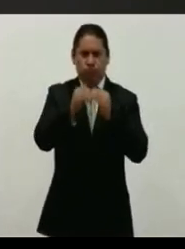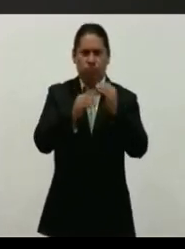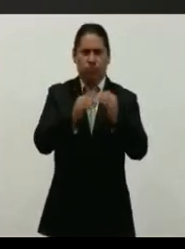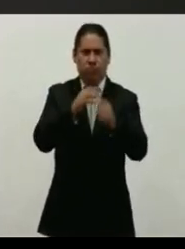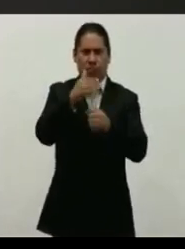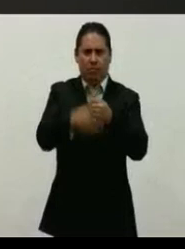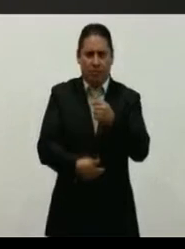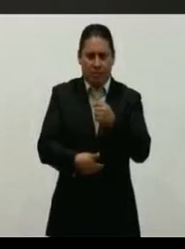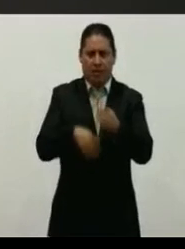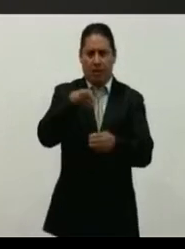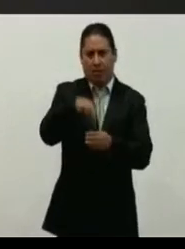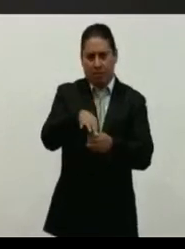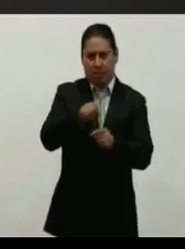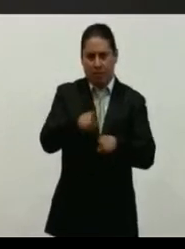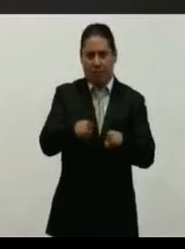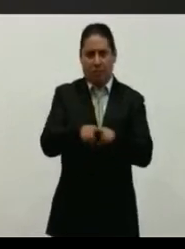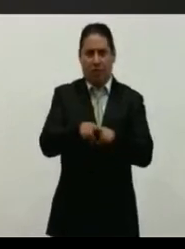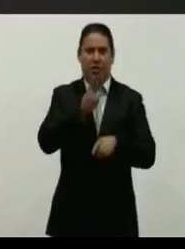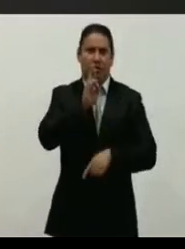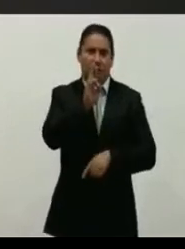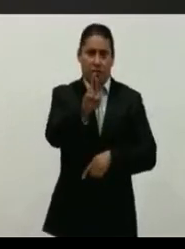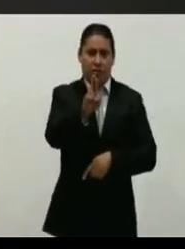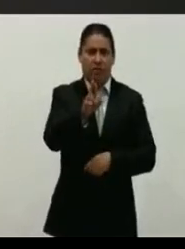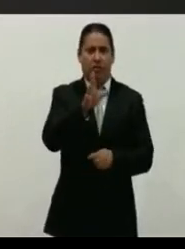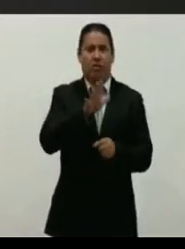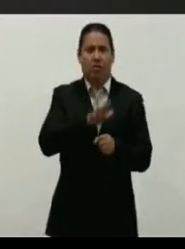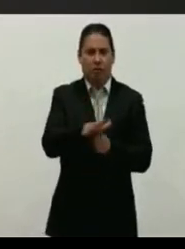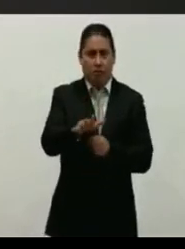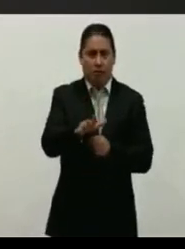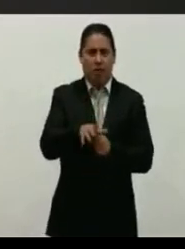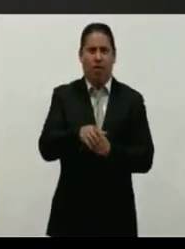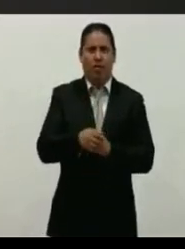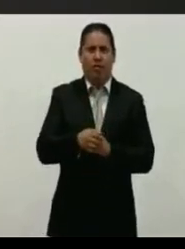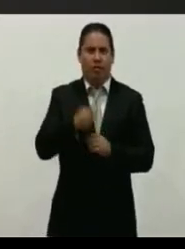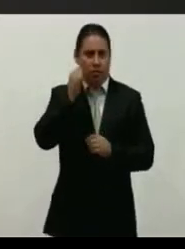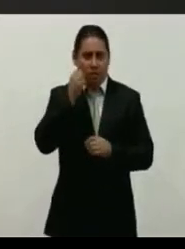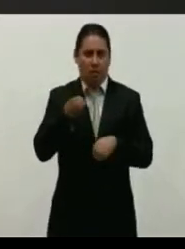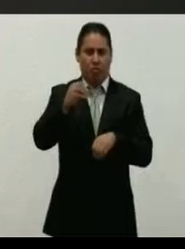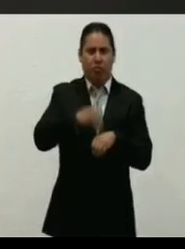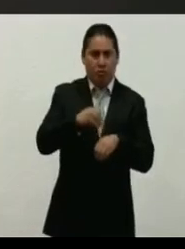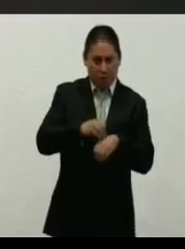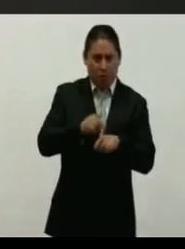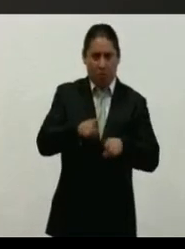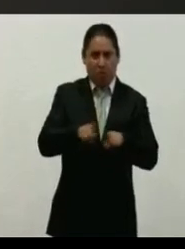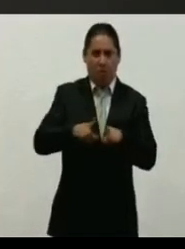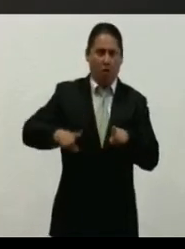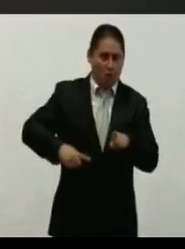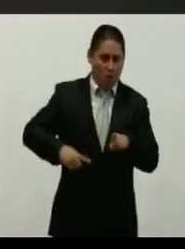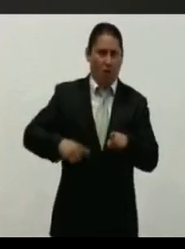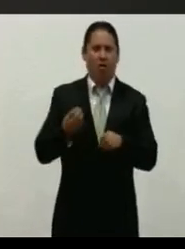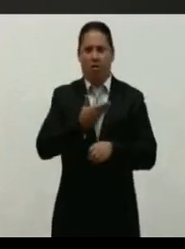la jornada electoral y el resultado es la renovación de los poderes públicos. Para ello,